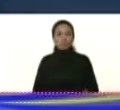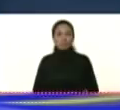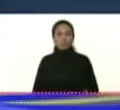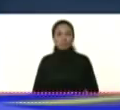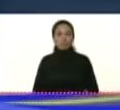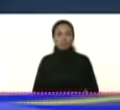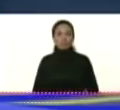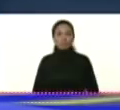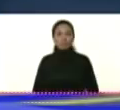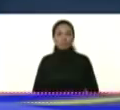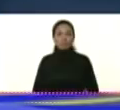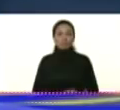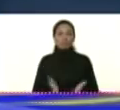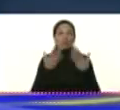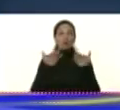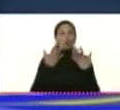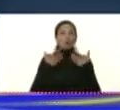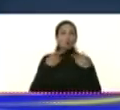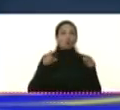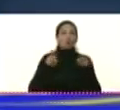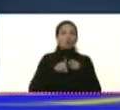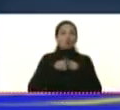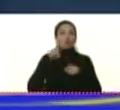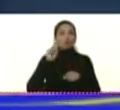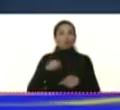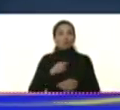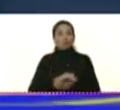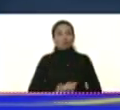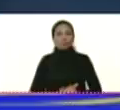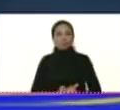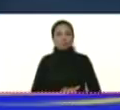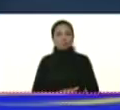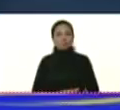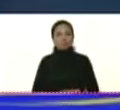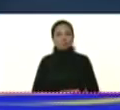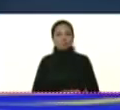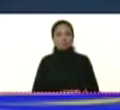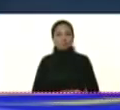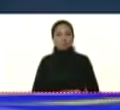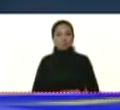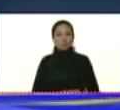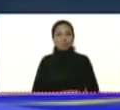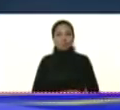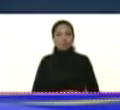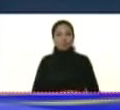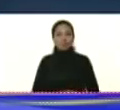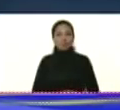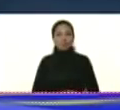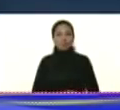Para la calor. ¿Ah? ¿Sí se ve en la televisión?